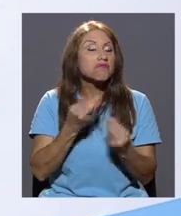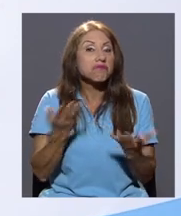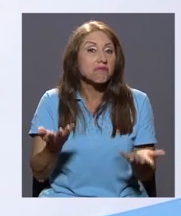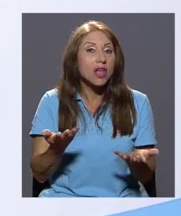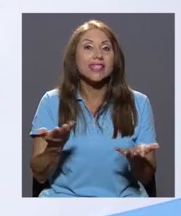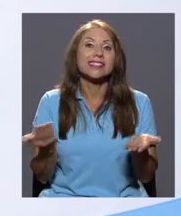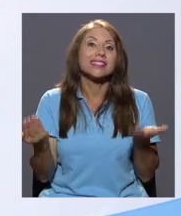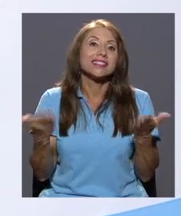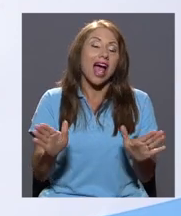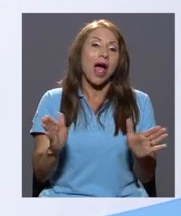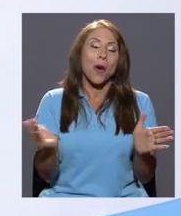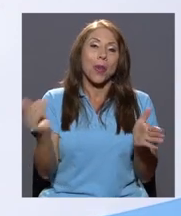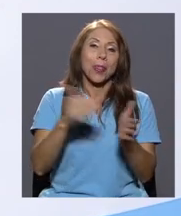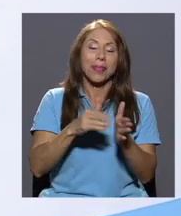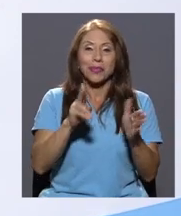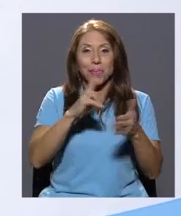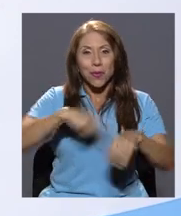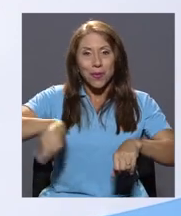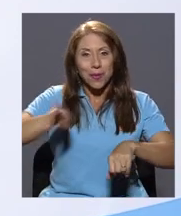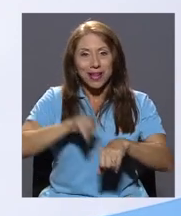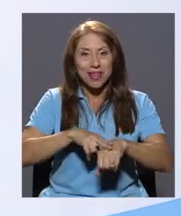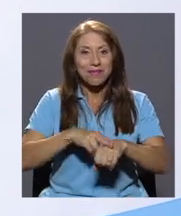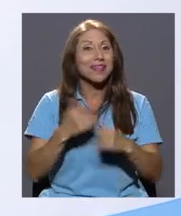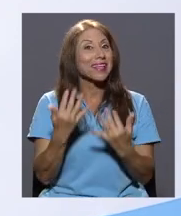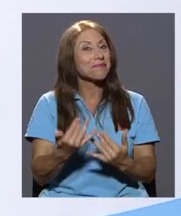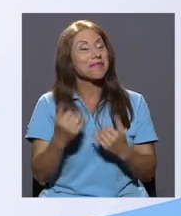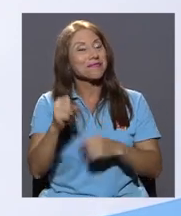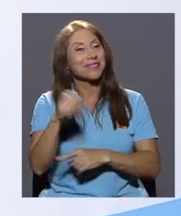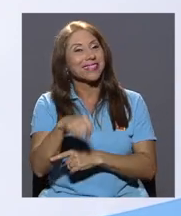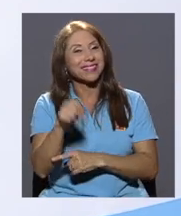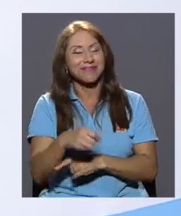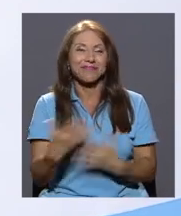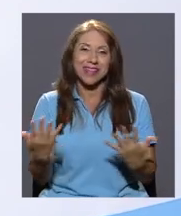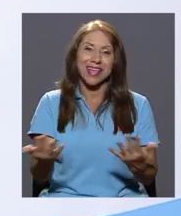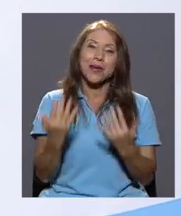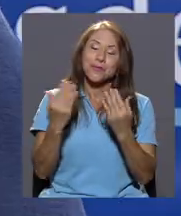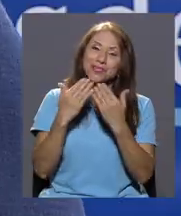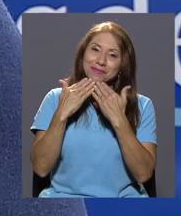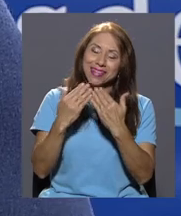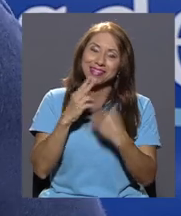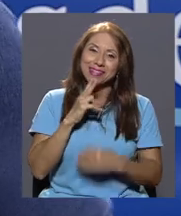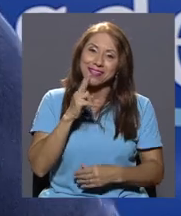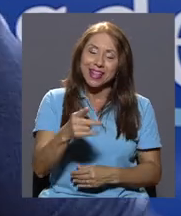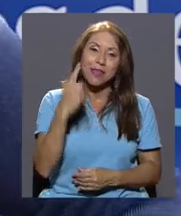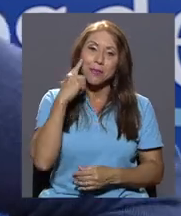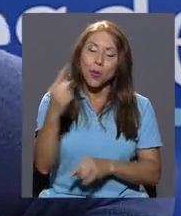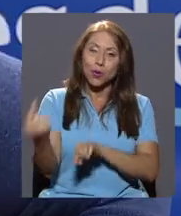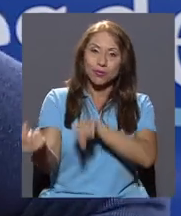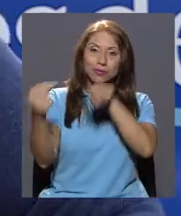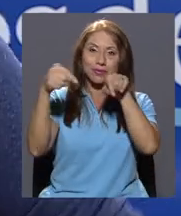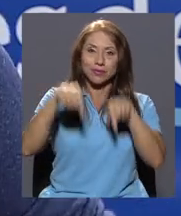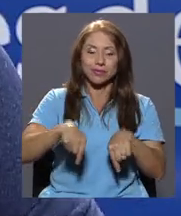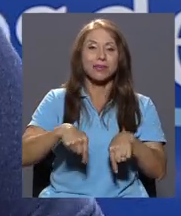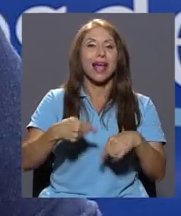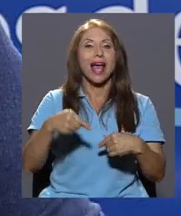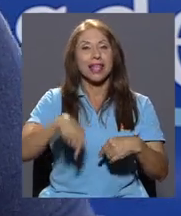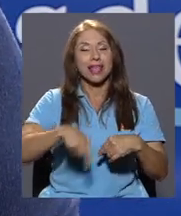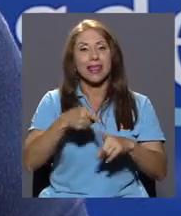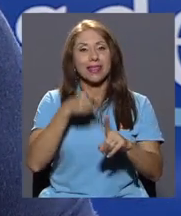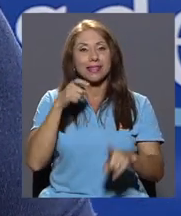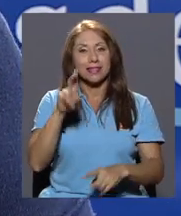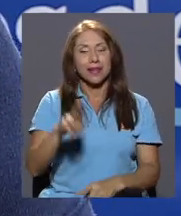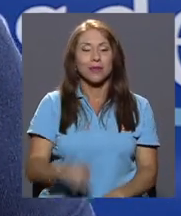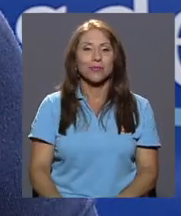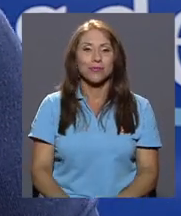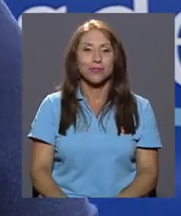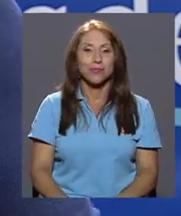y si ya volvemos un poco a la normalidad en todo este proceso que esperemos hemos vivido desde el año pasado. Muchísimas gracias. gracias de verdad, Mariana, por habernos acompañado este ratito aquí en Desde